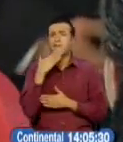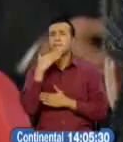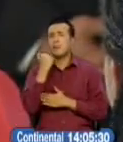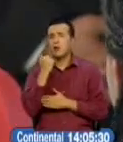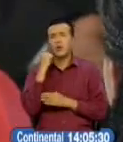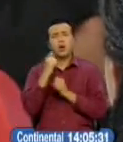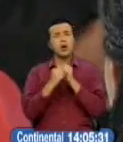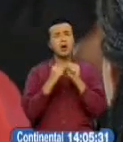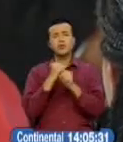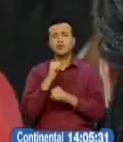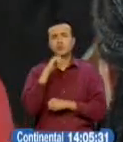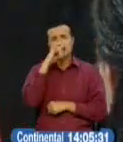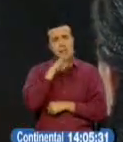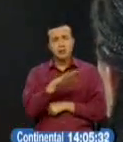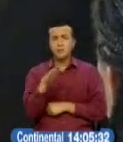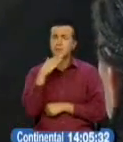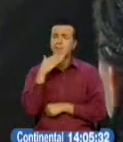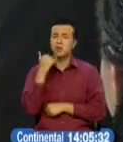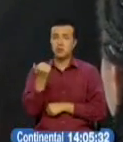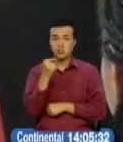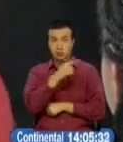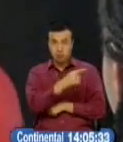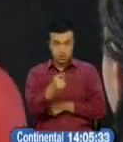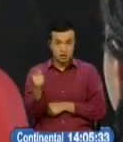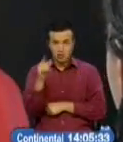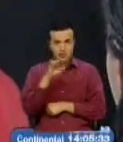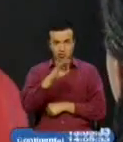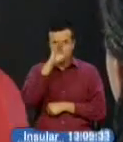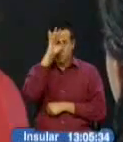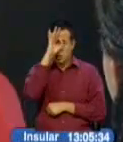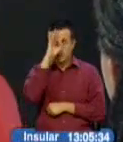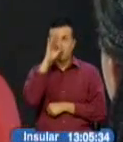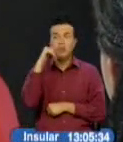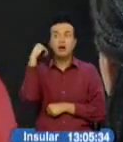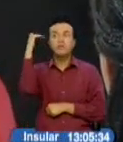edad que se tiene. No se imaginan ustedes cómo se